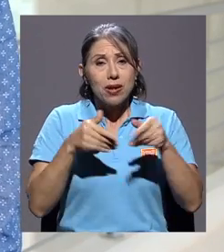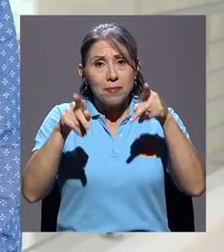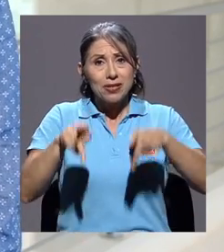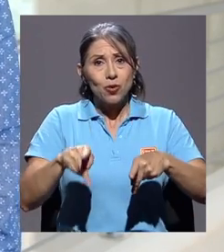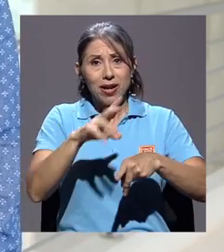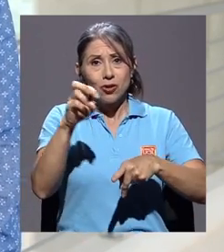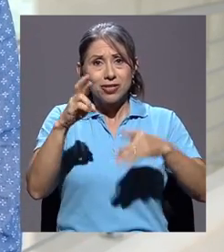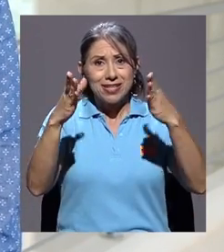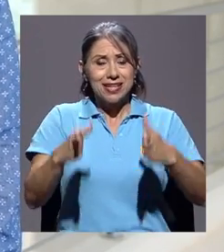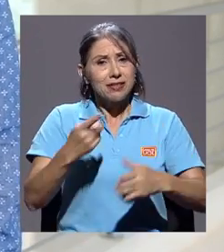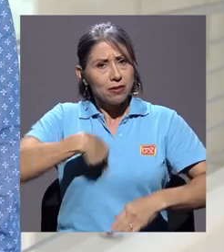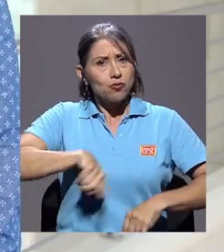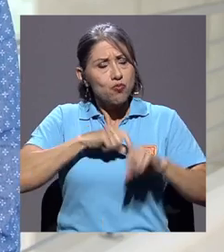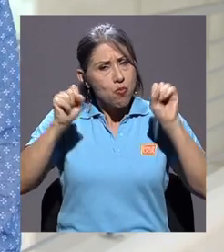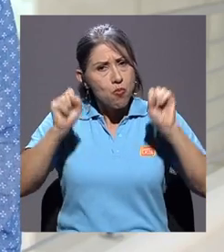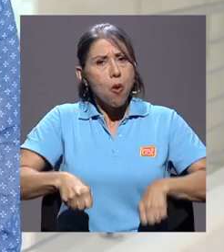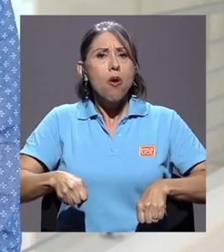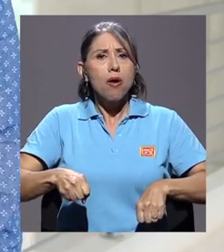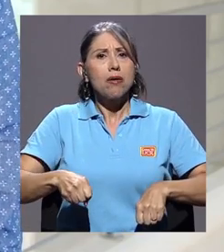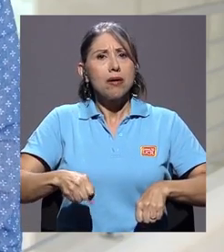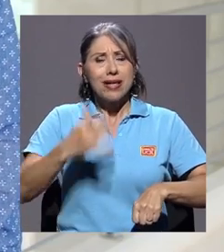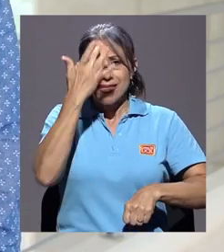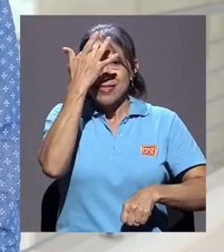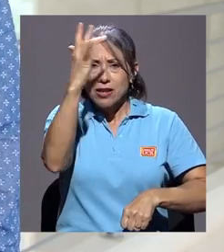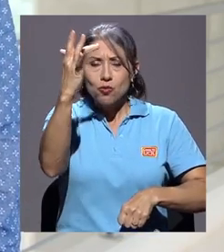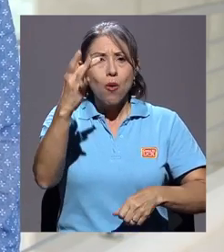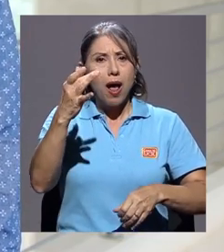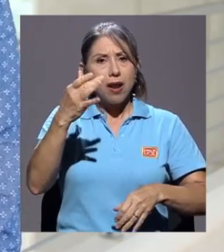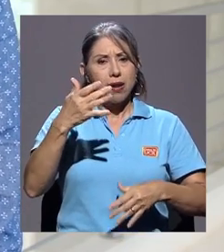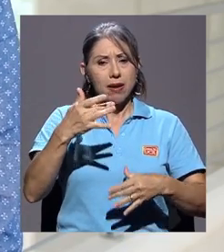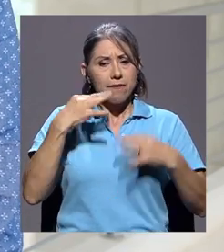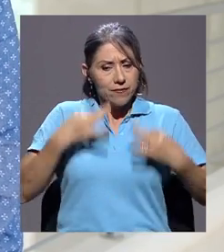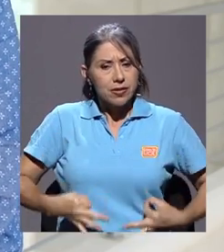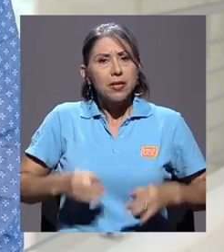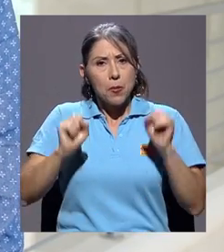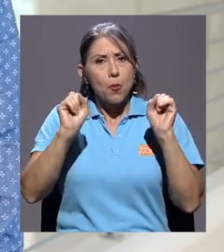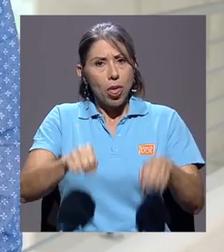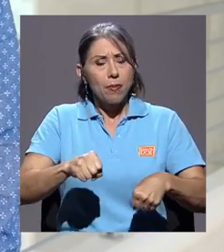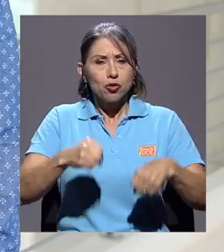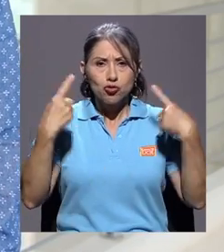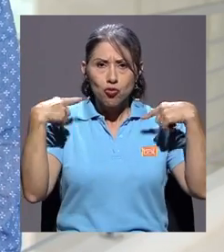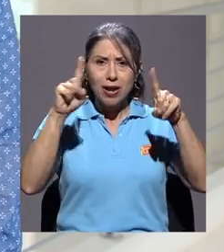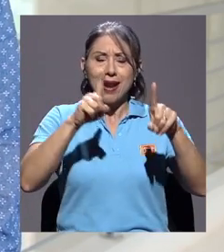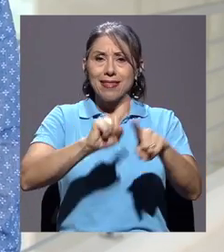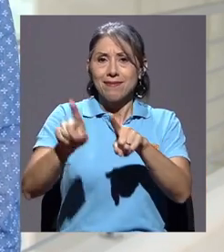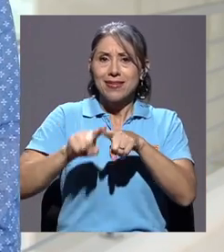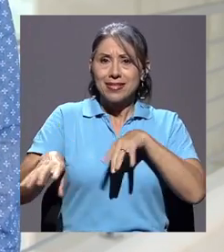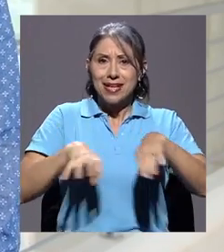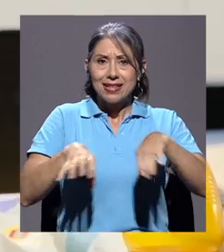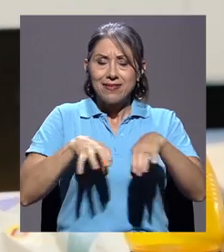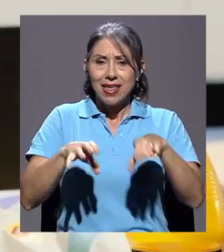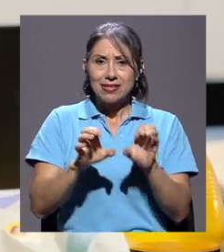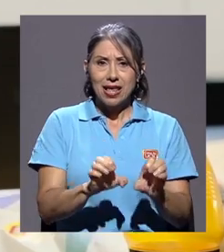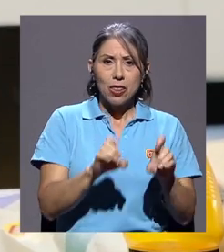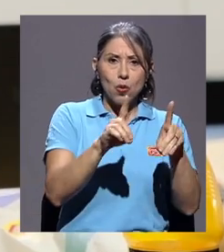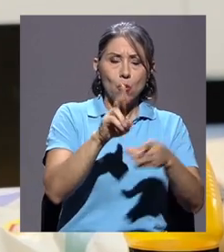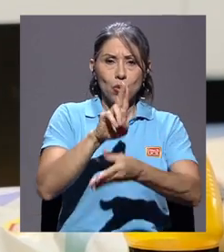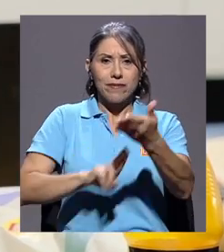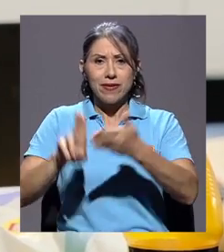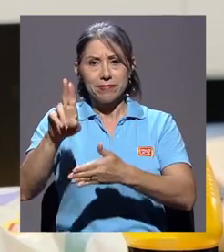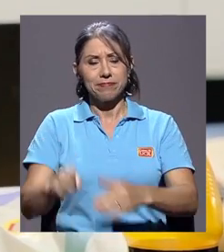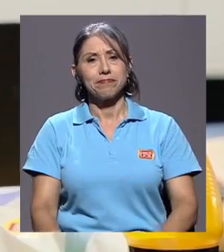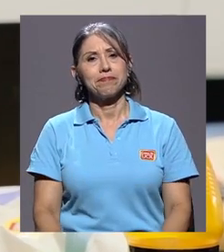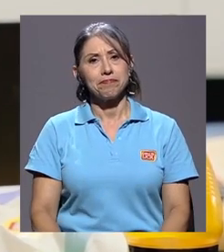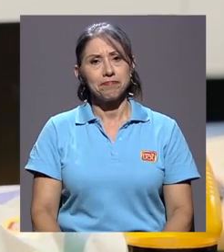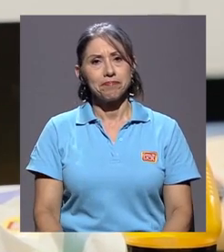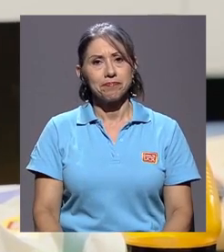ciudadano costarricense somos capaces de, tanto intelectual, físicamente, de llevar a cabo diferentes actividades en el ámbito académico